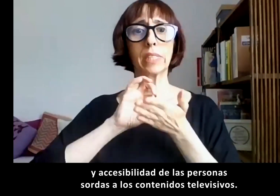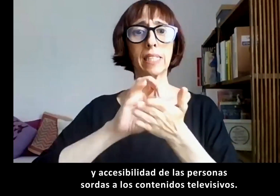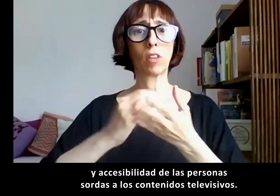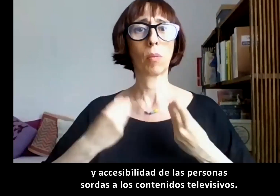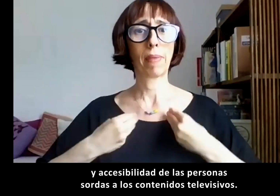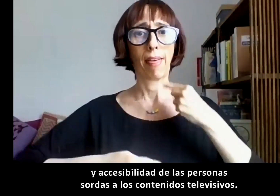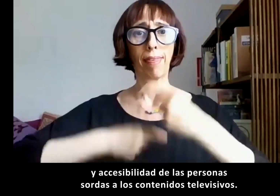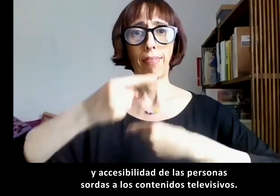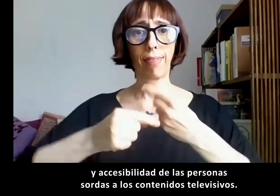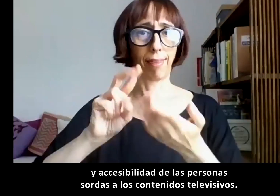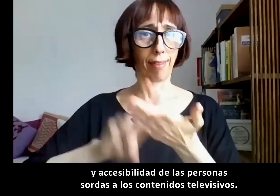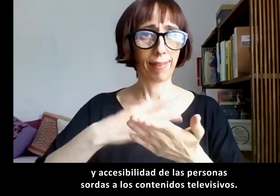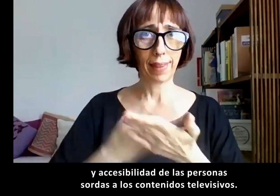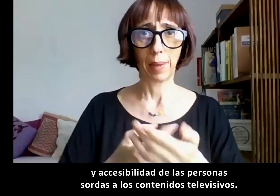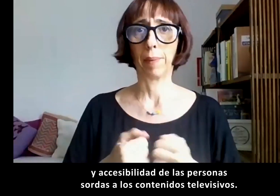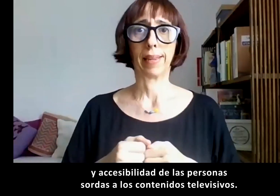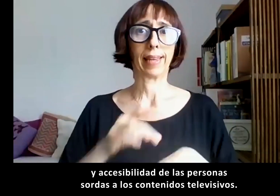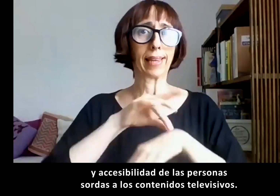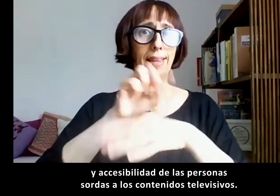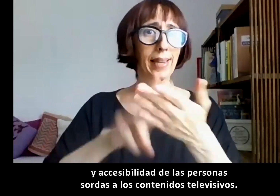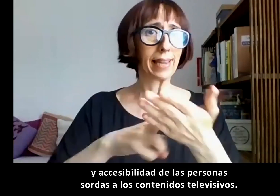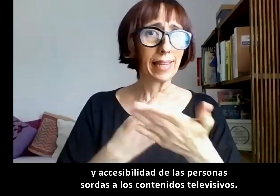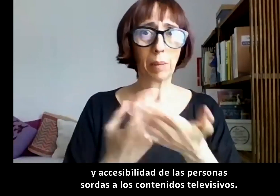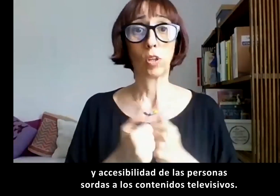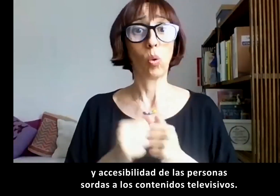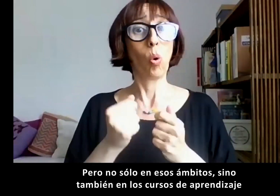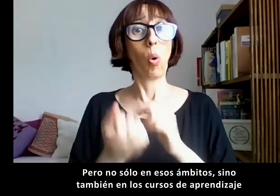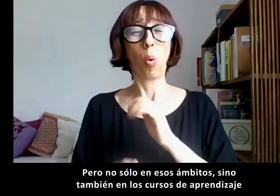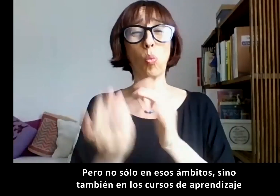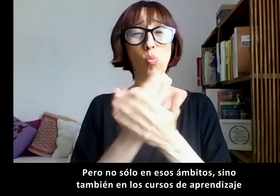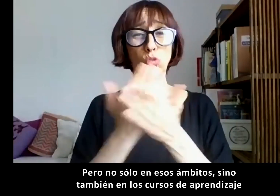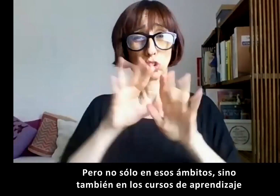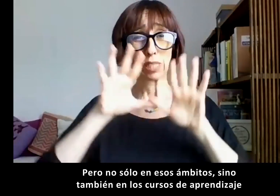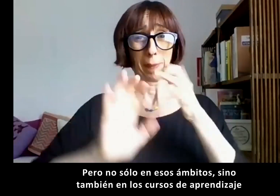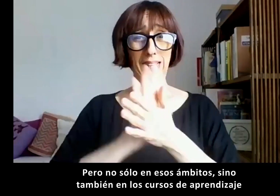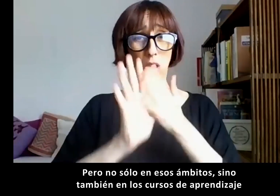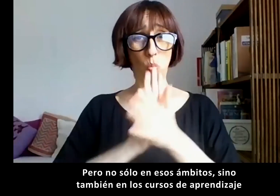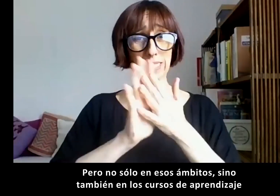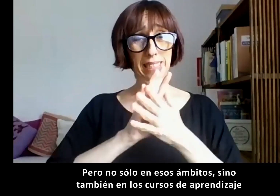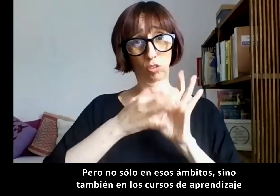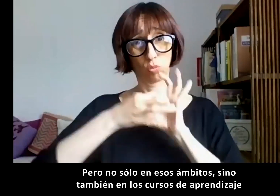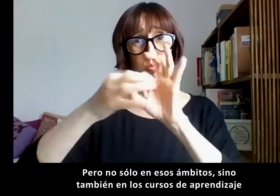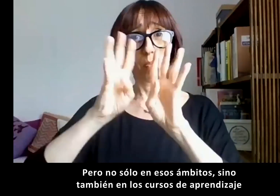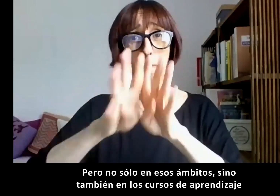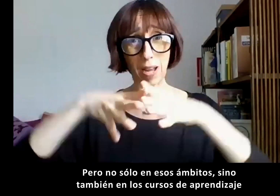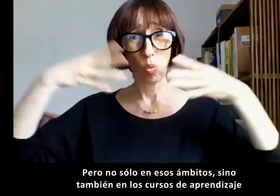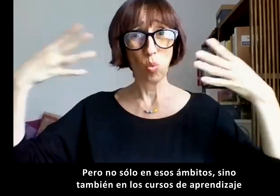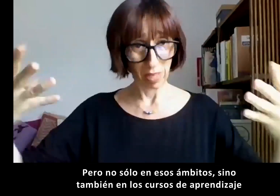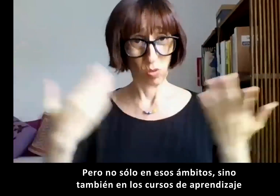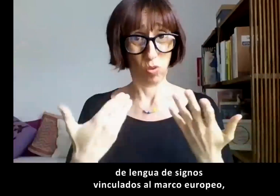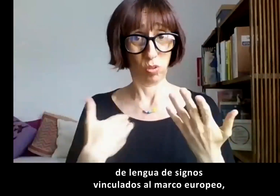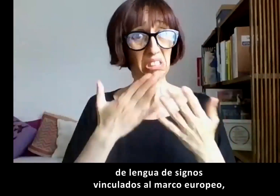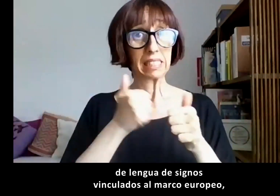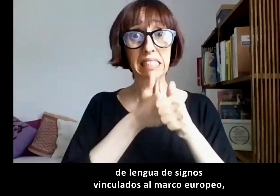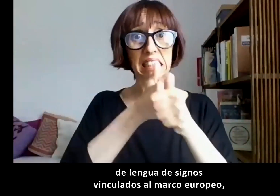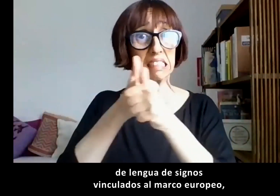y accesibilidad de las personas sordas a los contenidos televisivos, pero no solo en esos ámbitos, sino también en los cursos de aprendizaje de lengua de